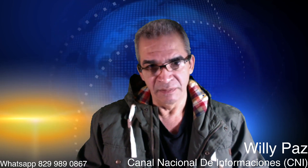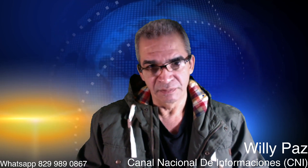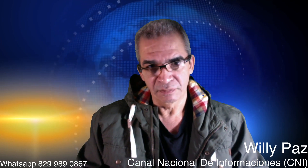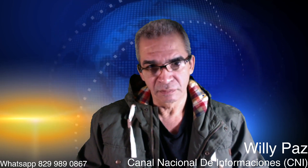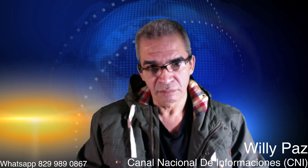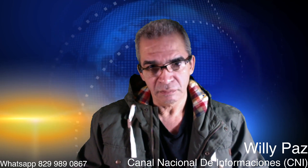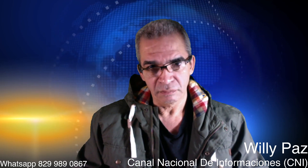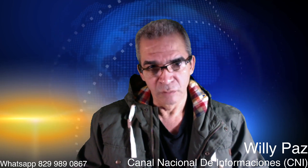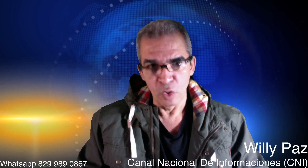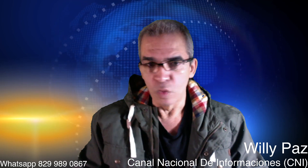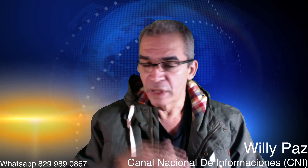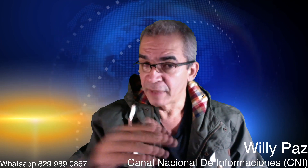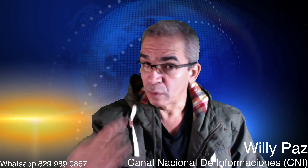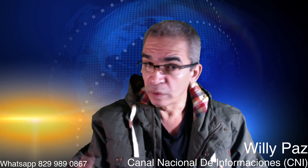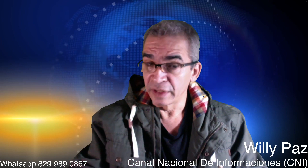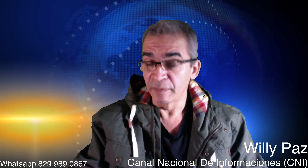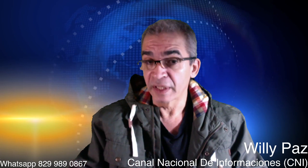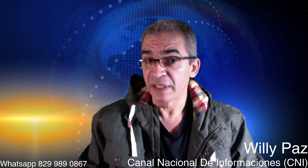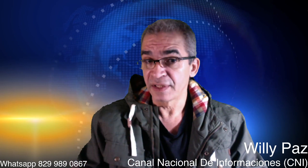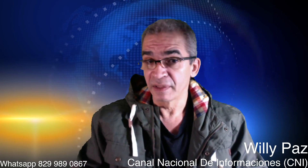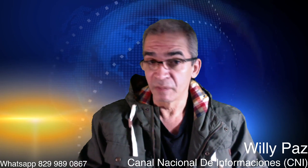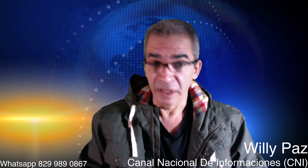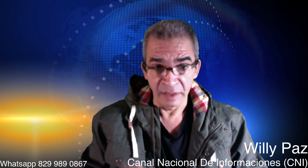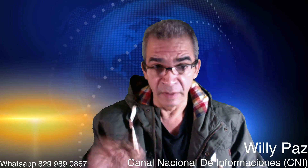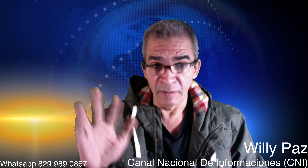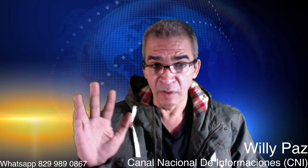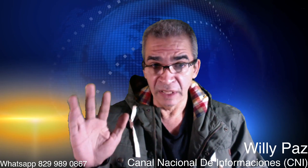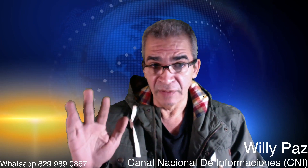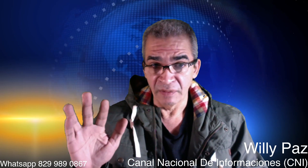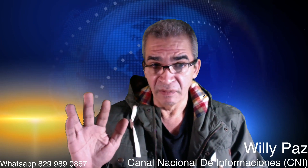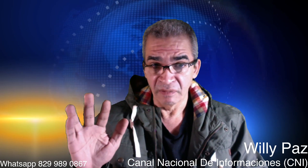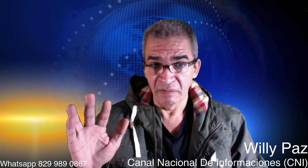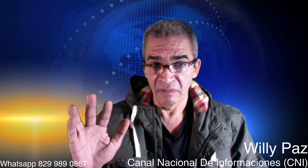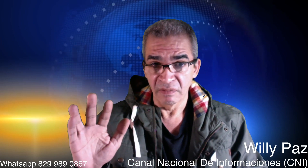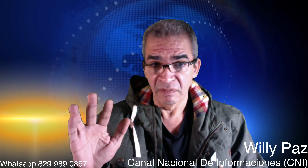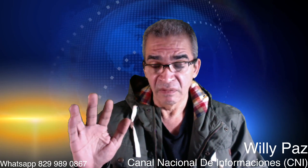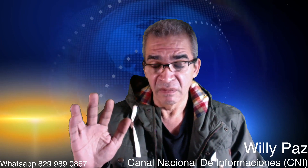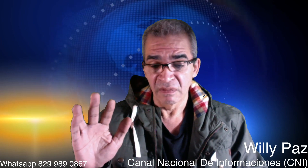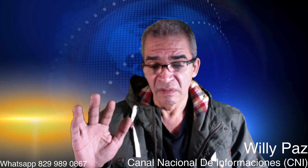experimental o una vacuna de emergencia, para que hablemos claro.